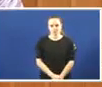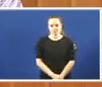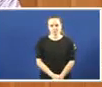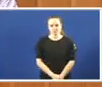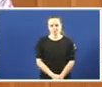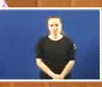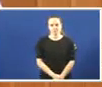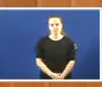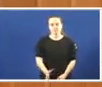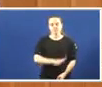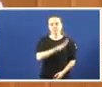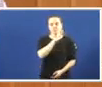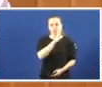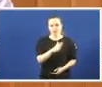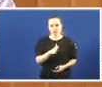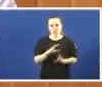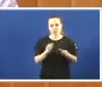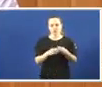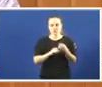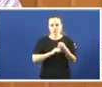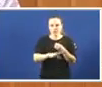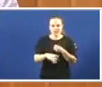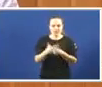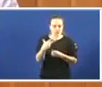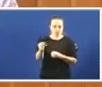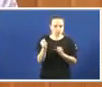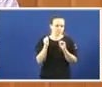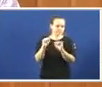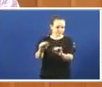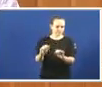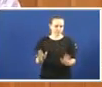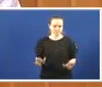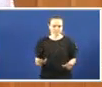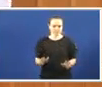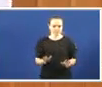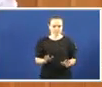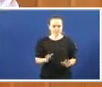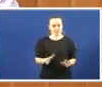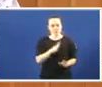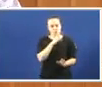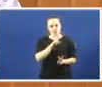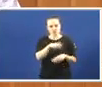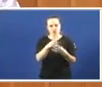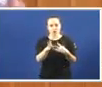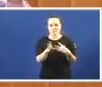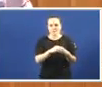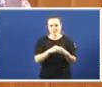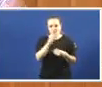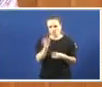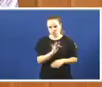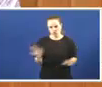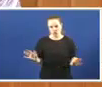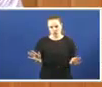E por iso, En Marea os rexeita con rotundidade e presenta esta emenda á totalidade.